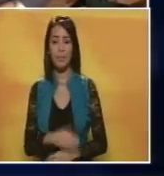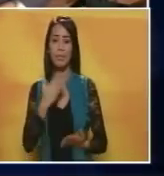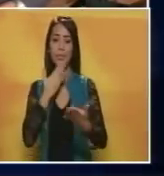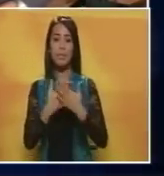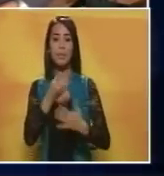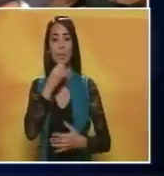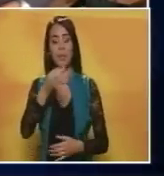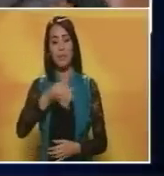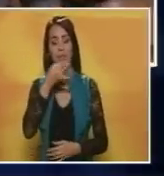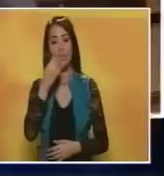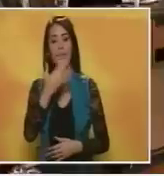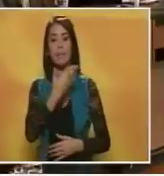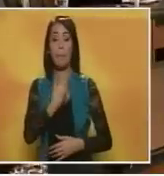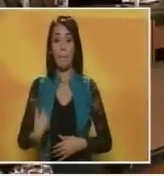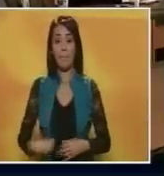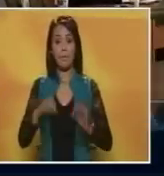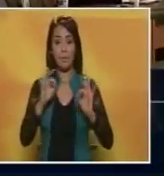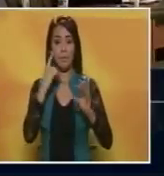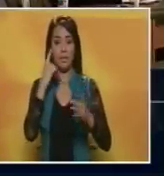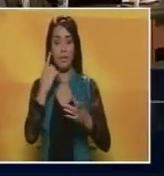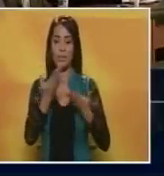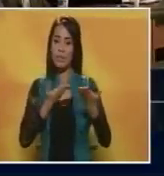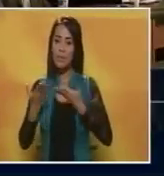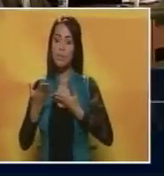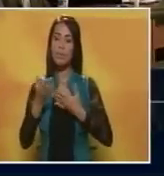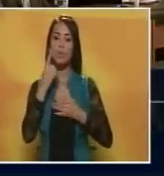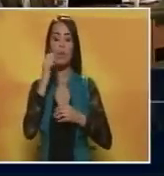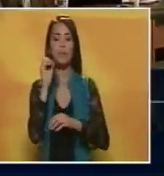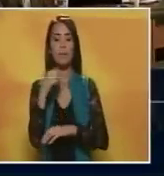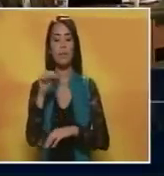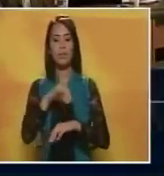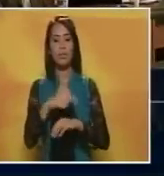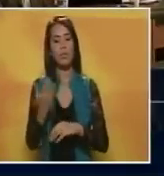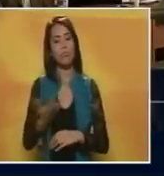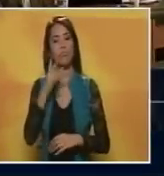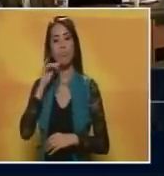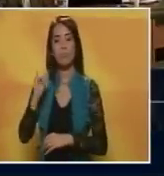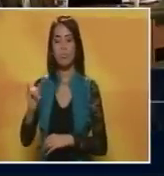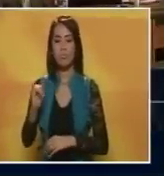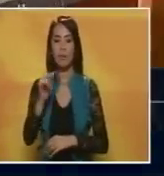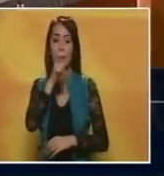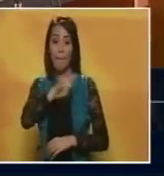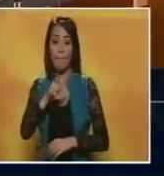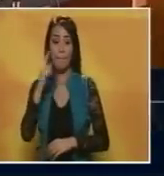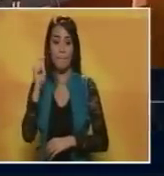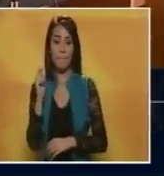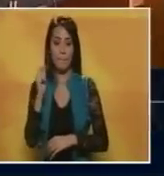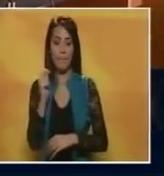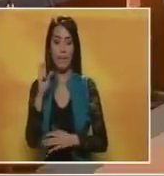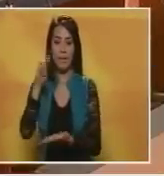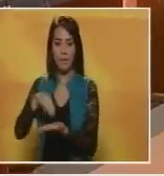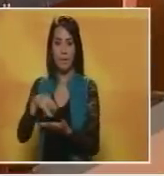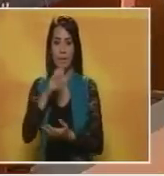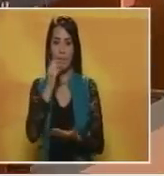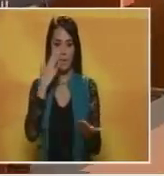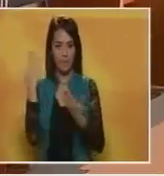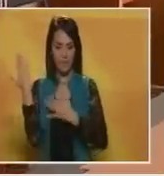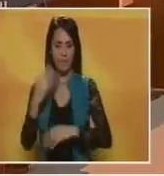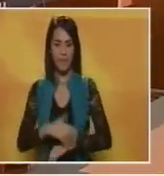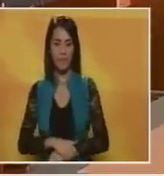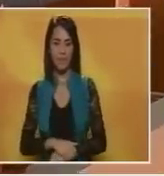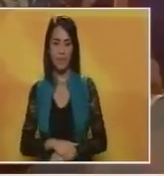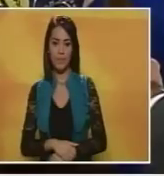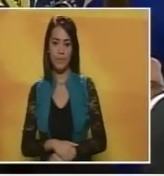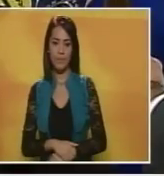buenas tardes la presidencia de la comisión de administración y servicios de la asamblea nacional recibió una importante denuncia por parte de parlamentarios del estado miranda esto dijo la diputada nora